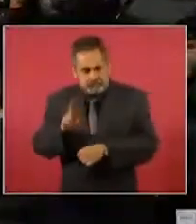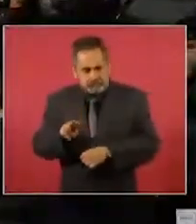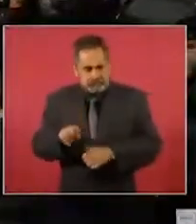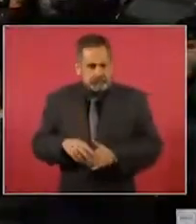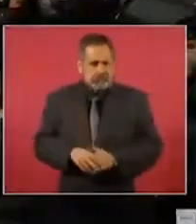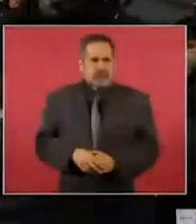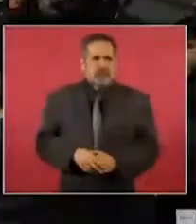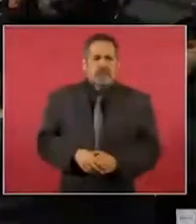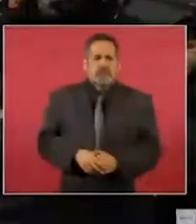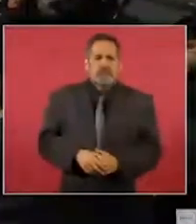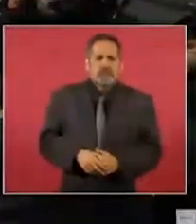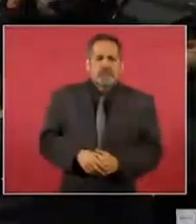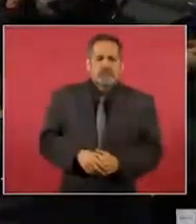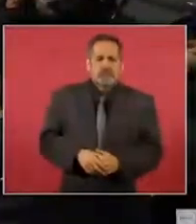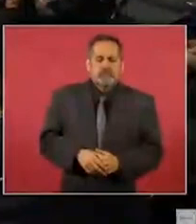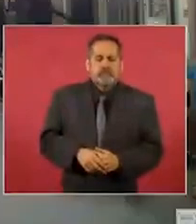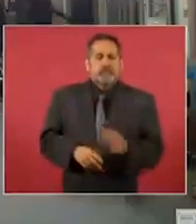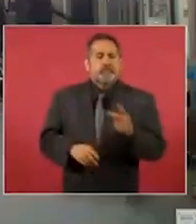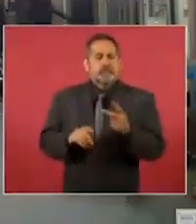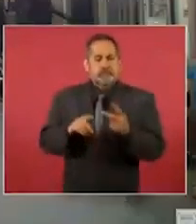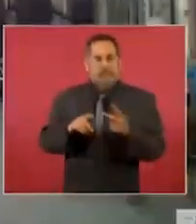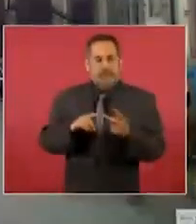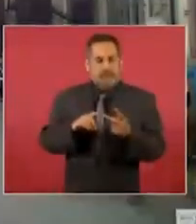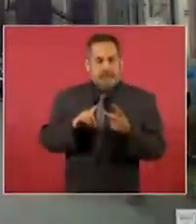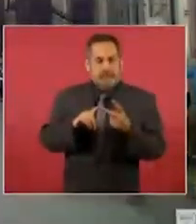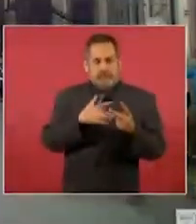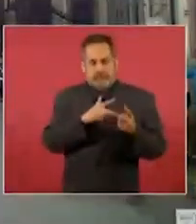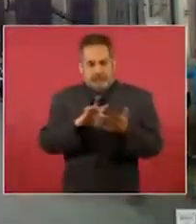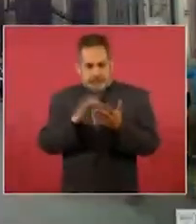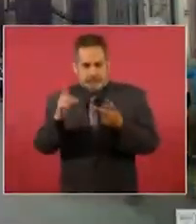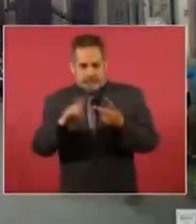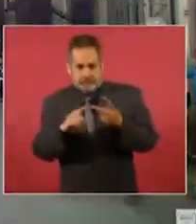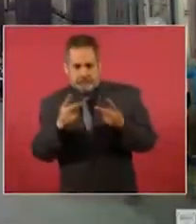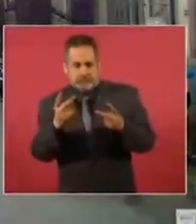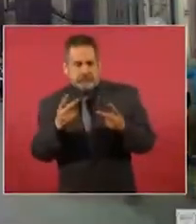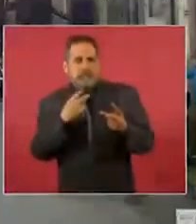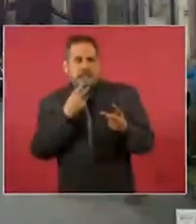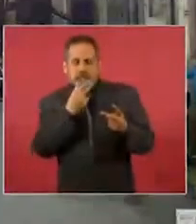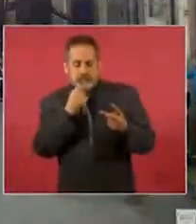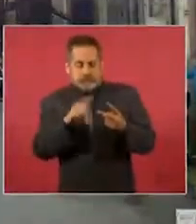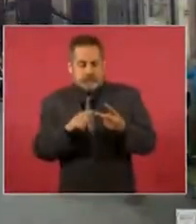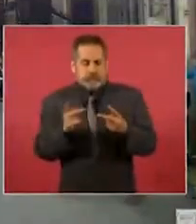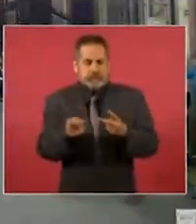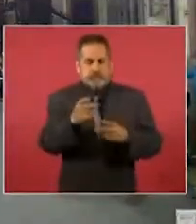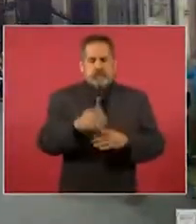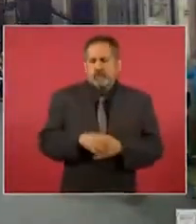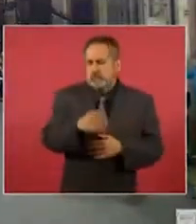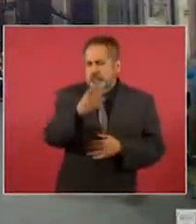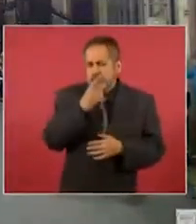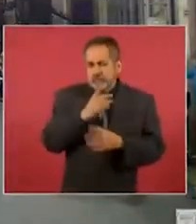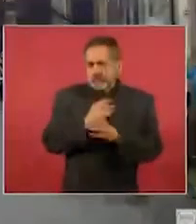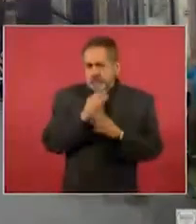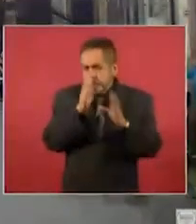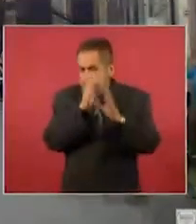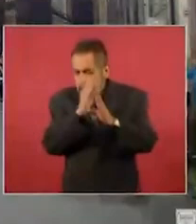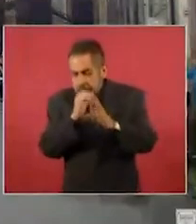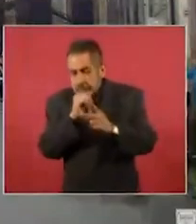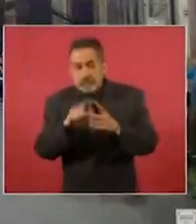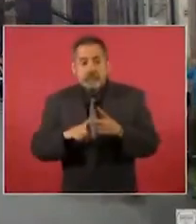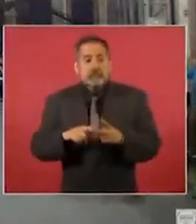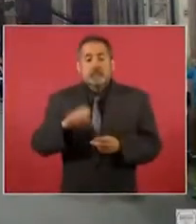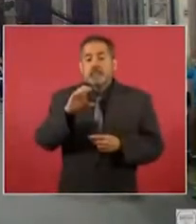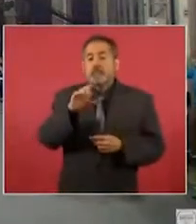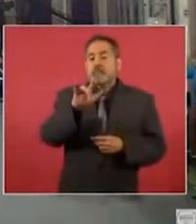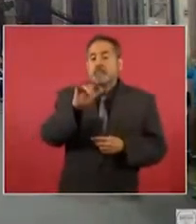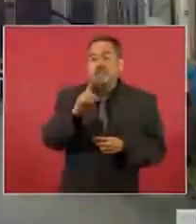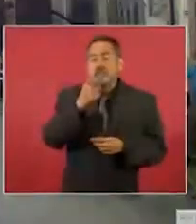compañero de la razón volteó como también molesto por decir por qué me cuestionan y el presidente rechazo no no no no no no no no se trata de de ahorcar en línea y recordemos que lo que